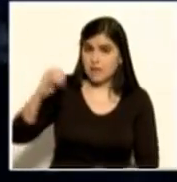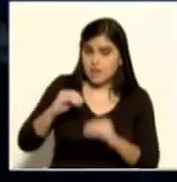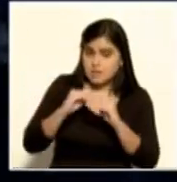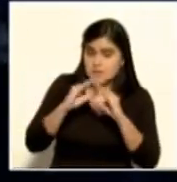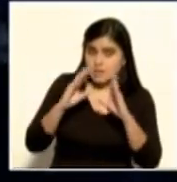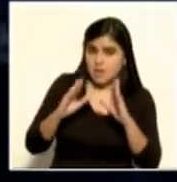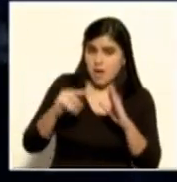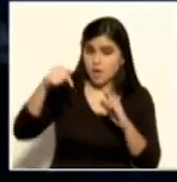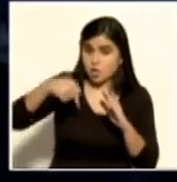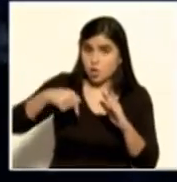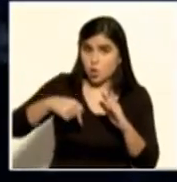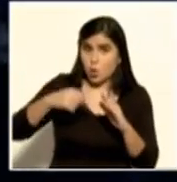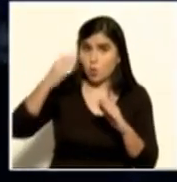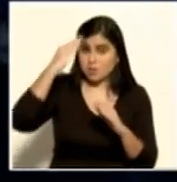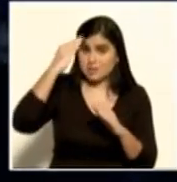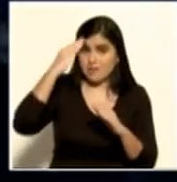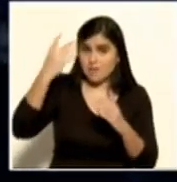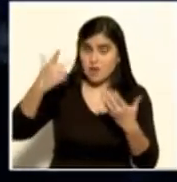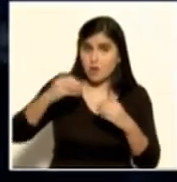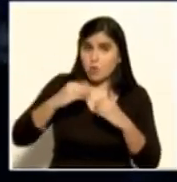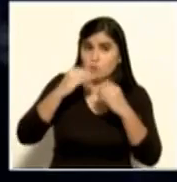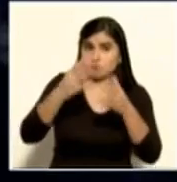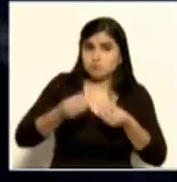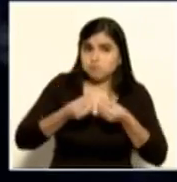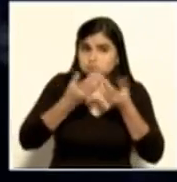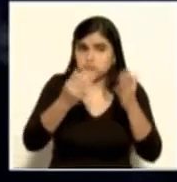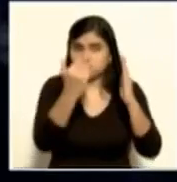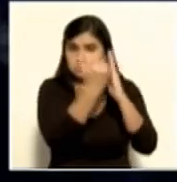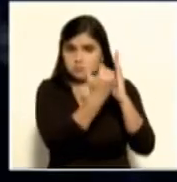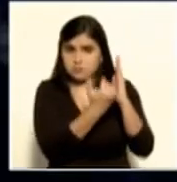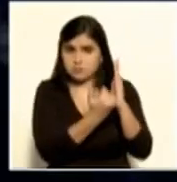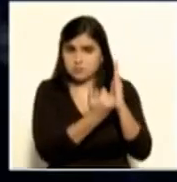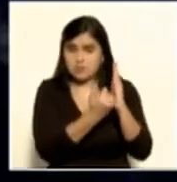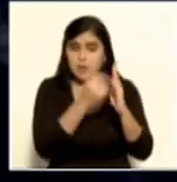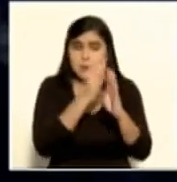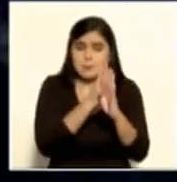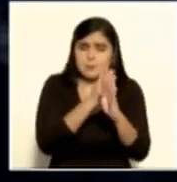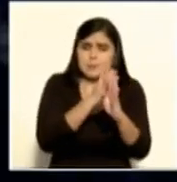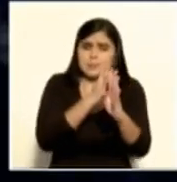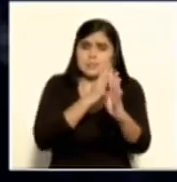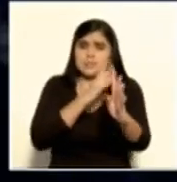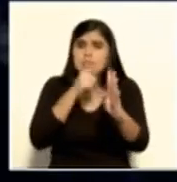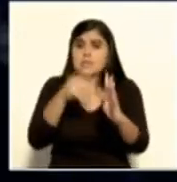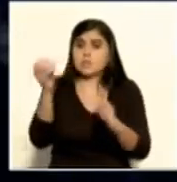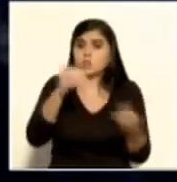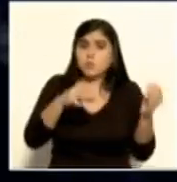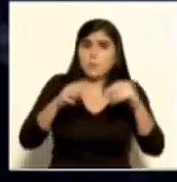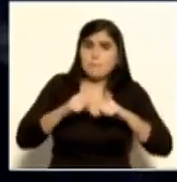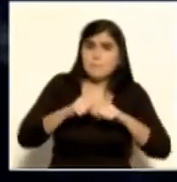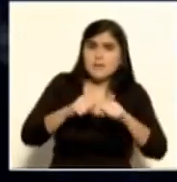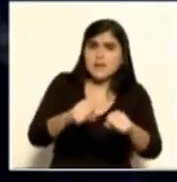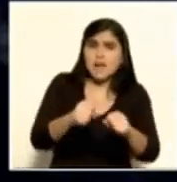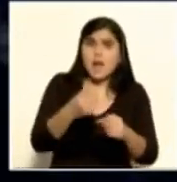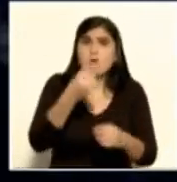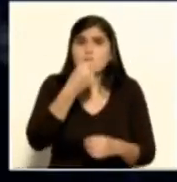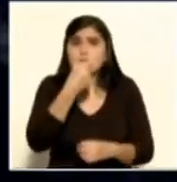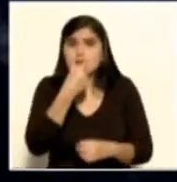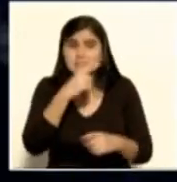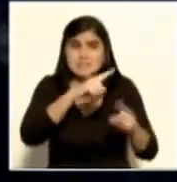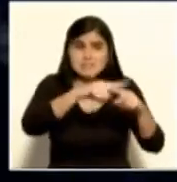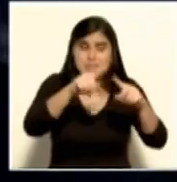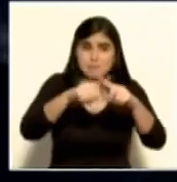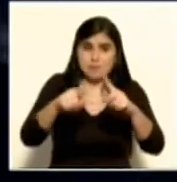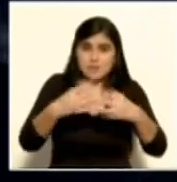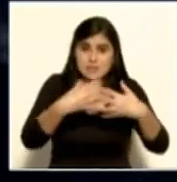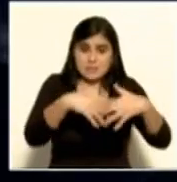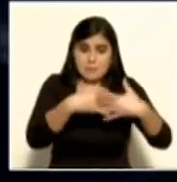hoy van a anunciar medidas de cierre, se han registrado largas filas en supermercados, en farmacias, en diferentes comercios. Se